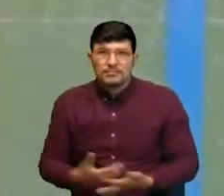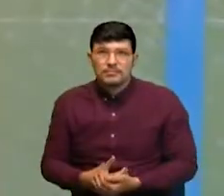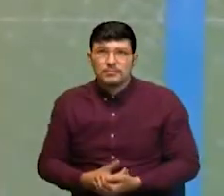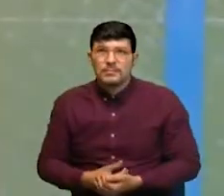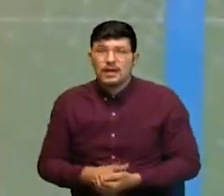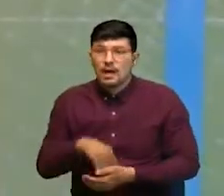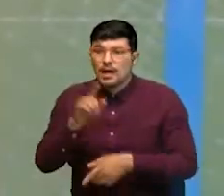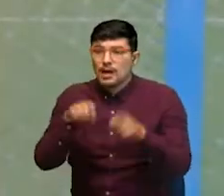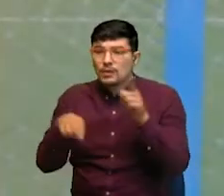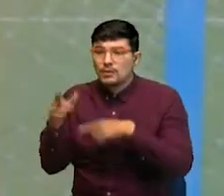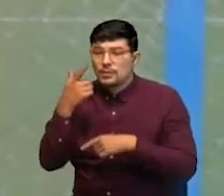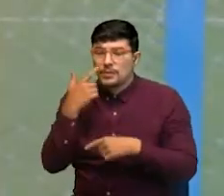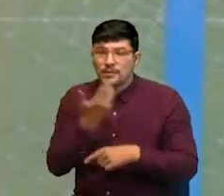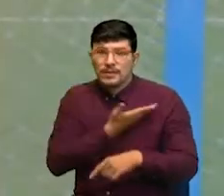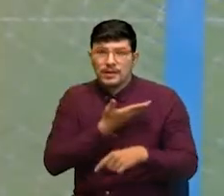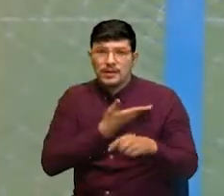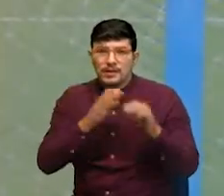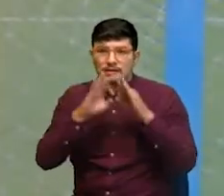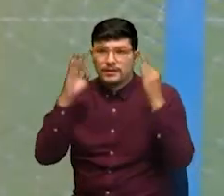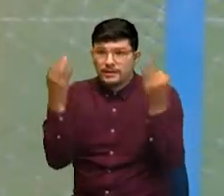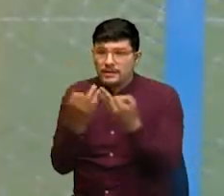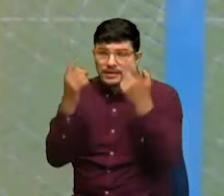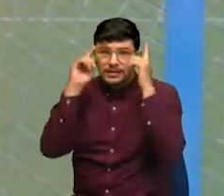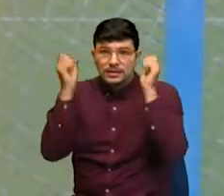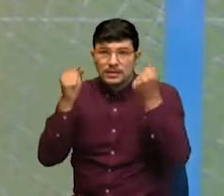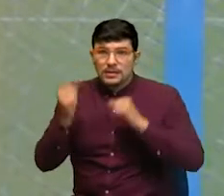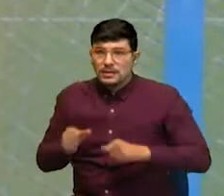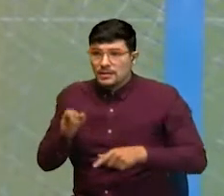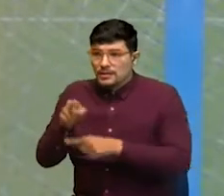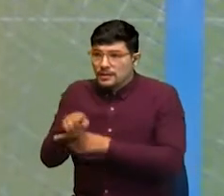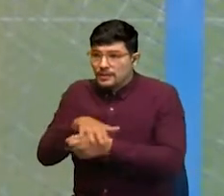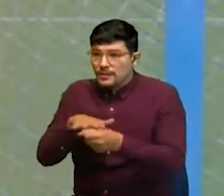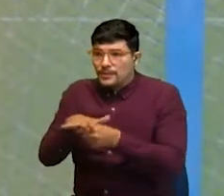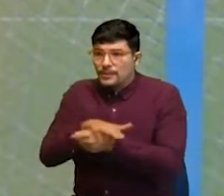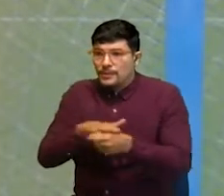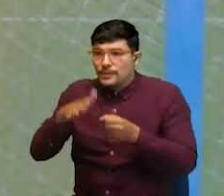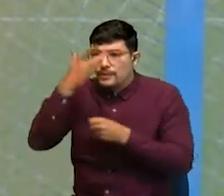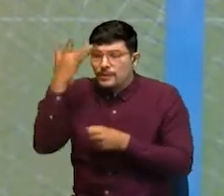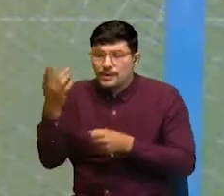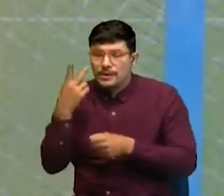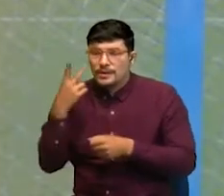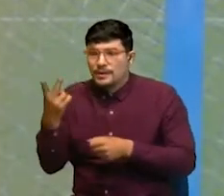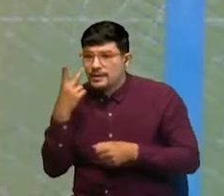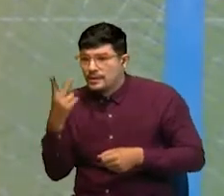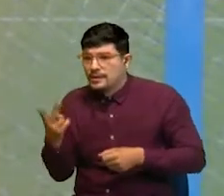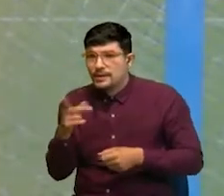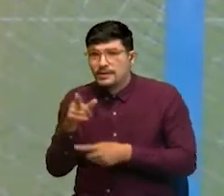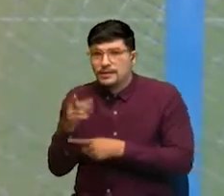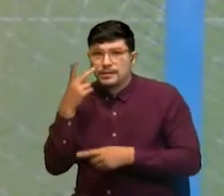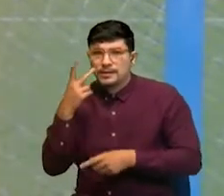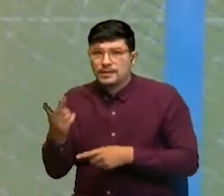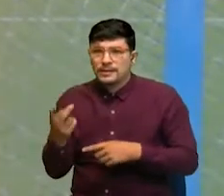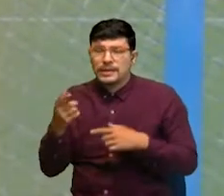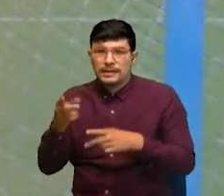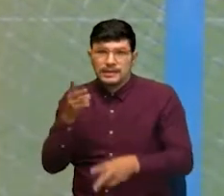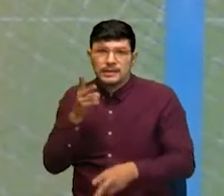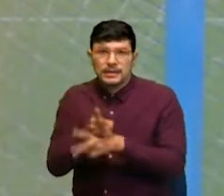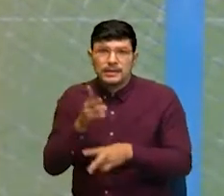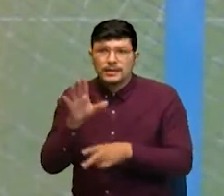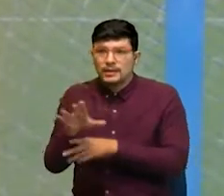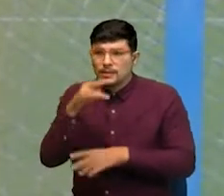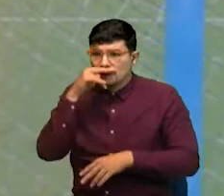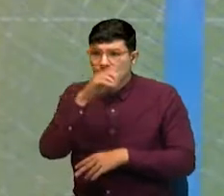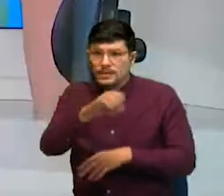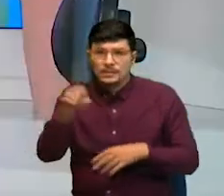pues algunos padres de familia se han preocupado por esta situación porque se evidencia un claro riesgo de